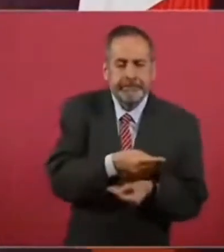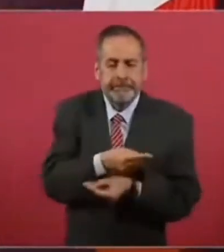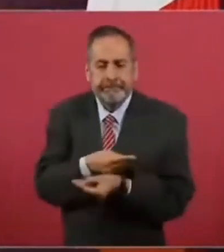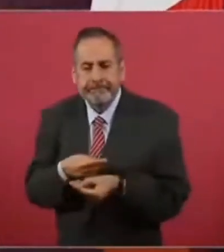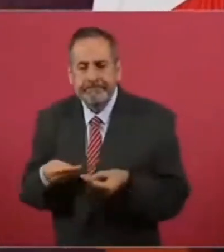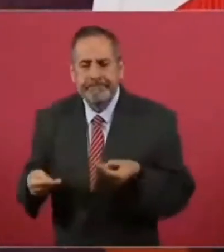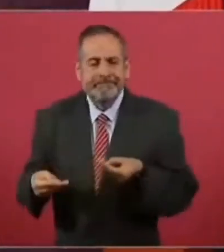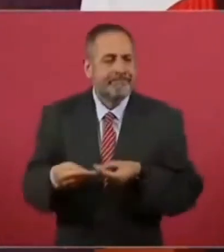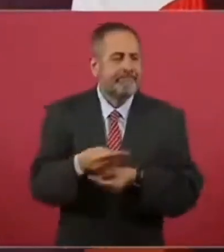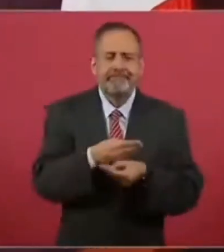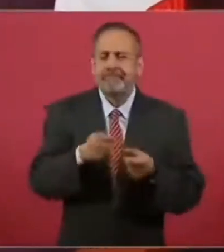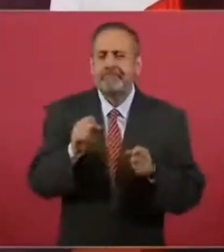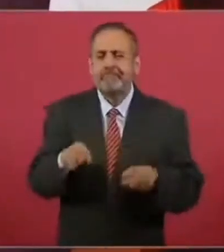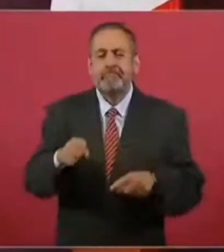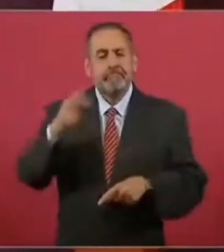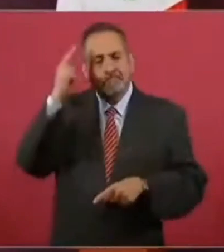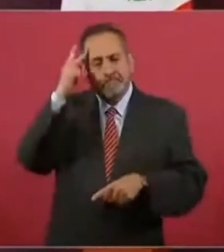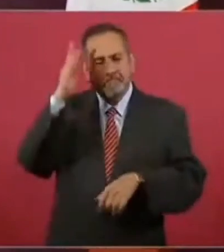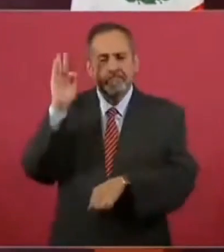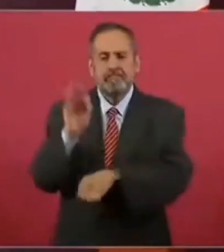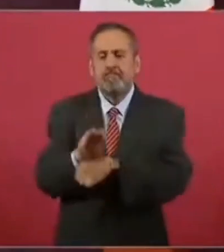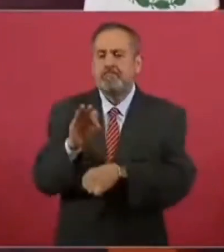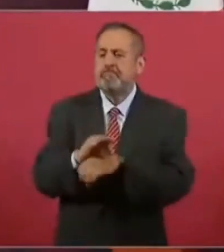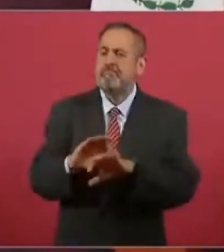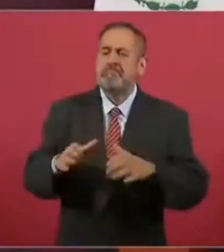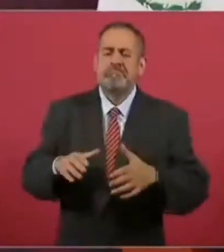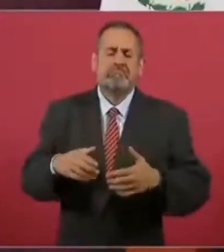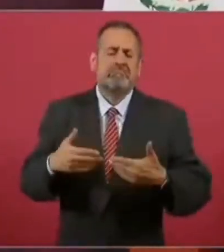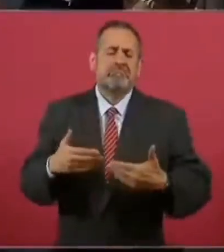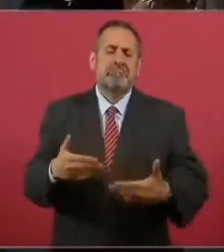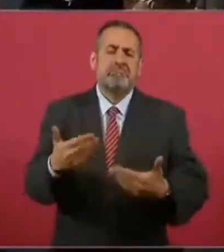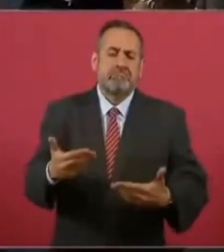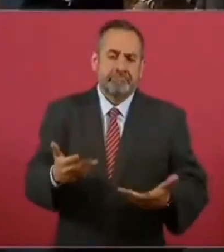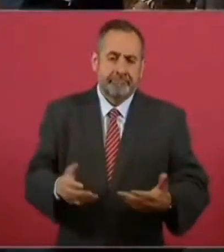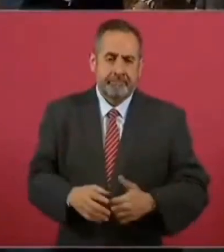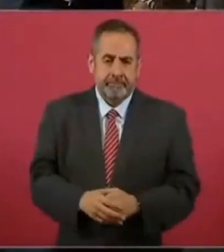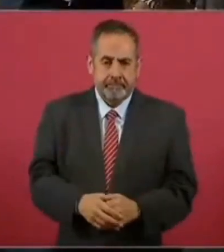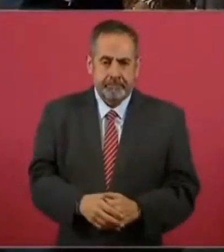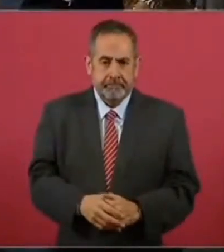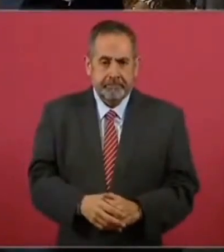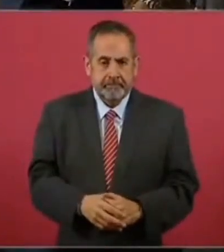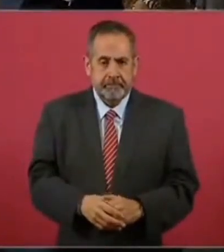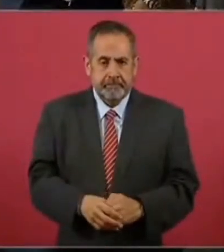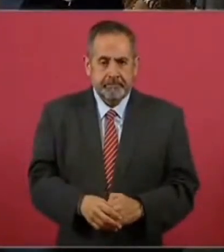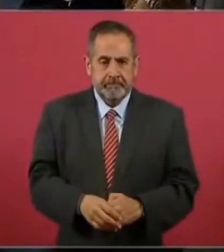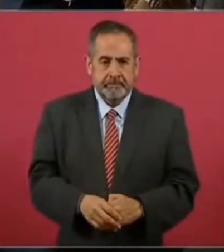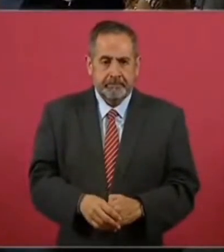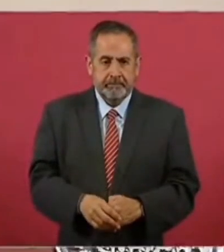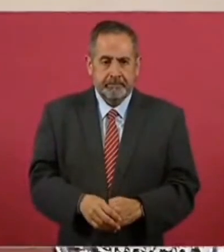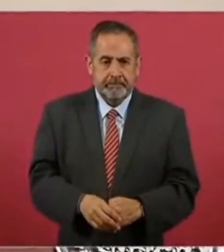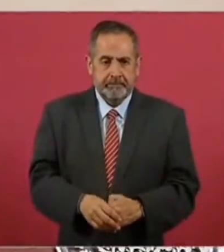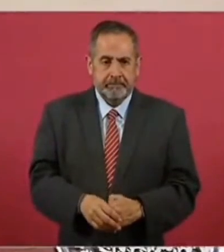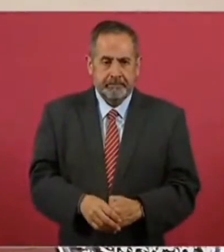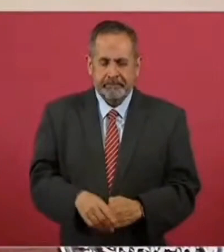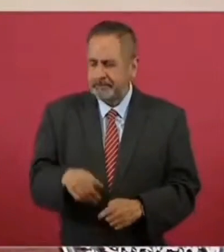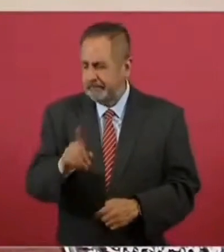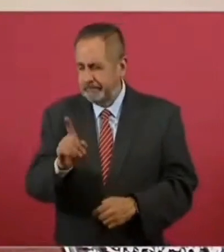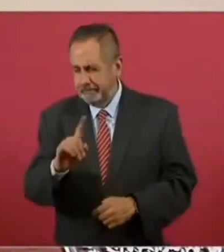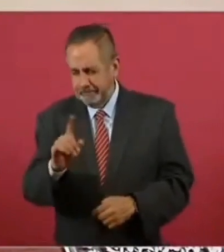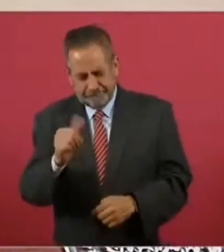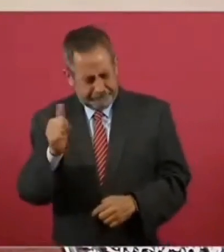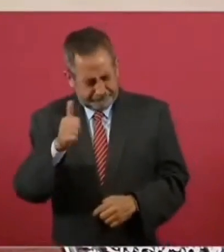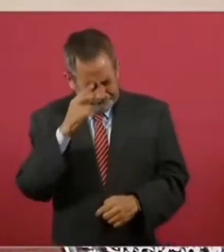al amparo del poder público. No, el otro. No, está